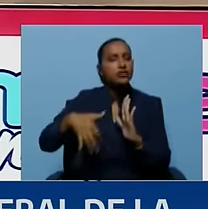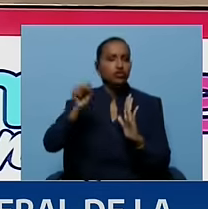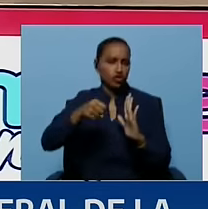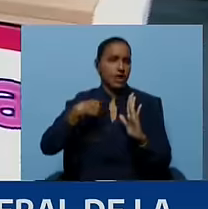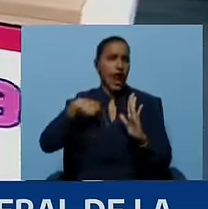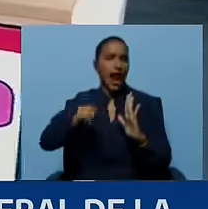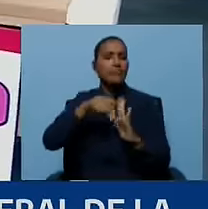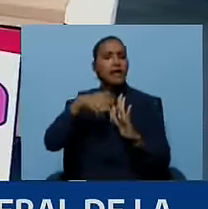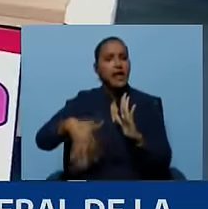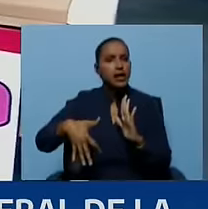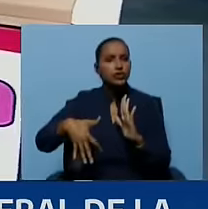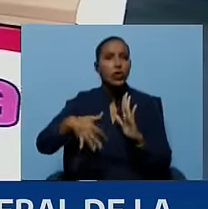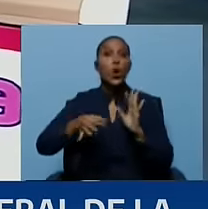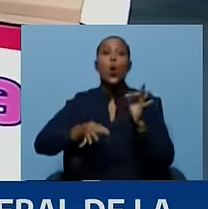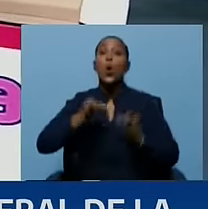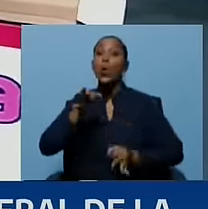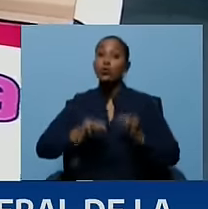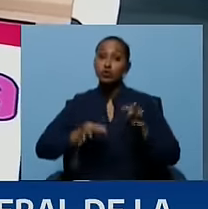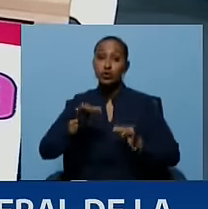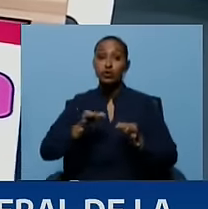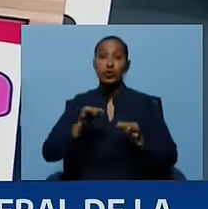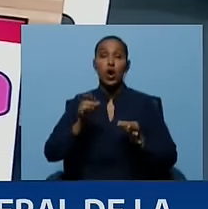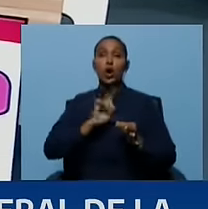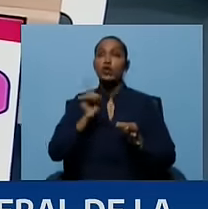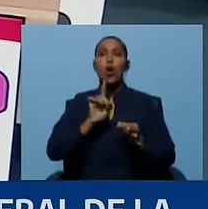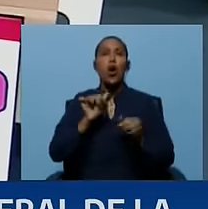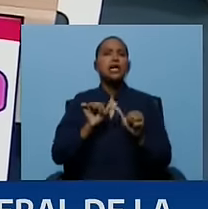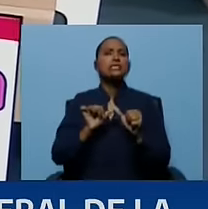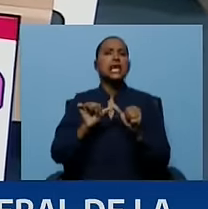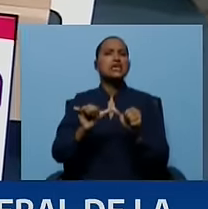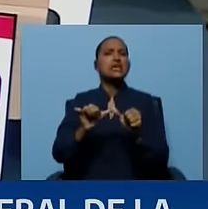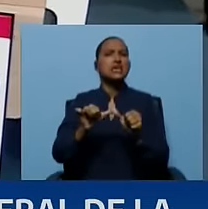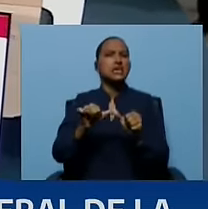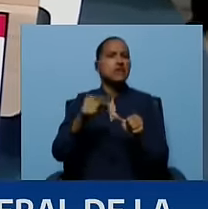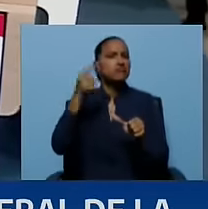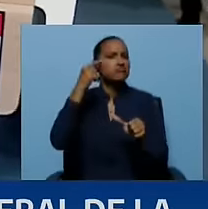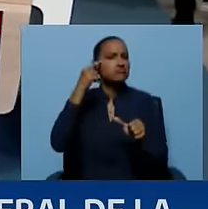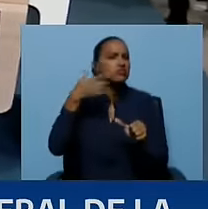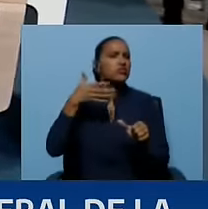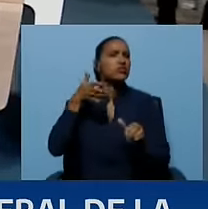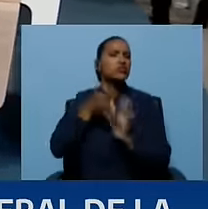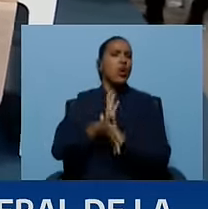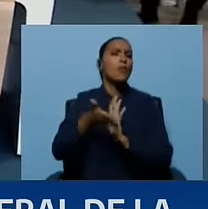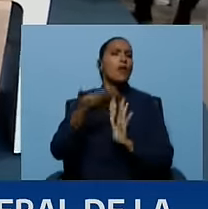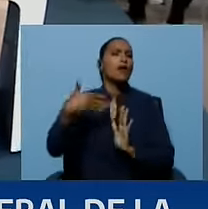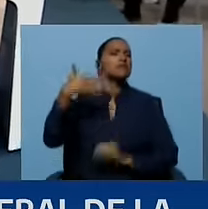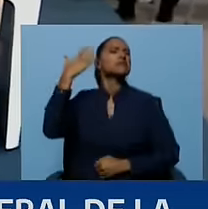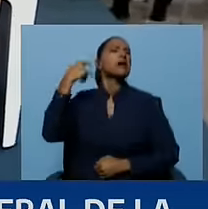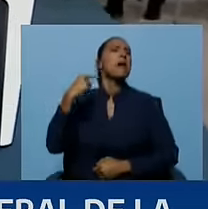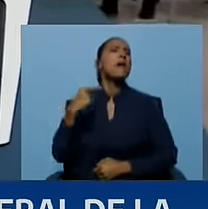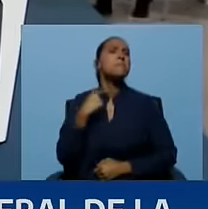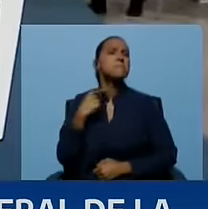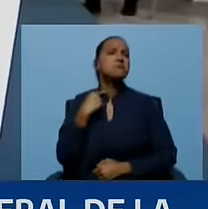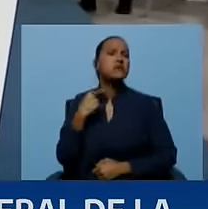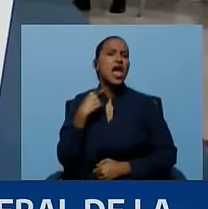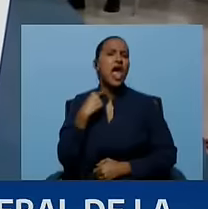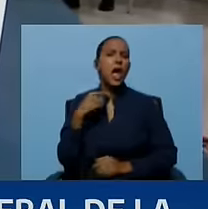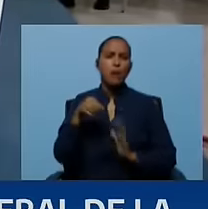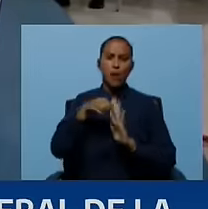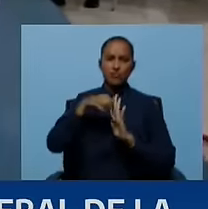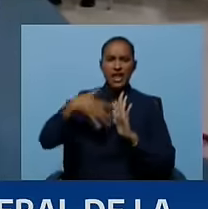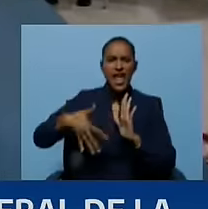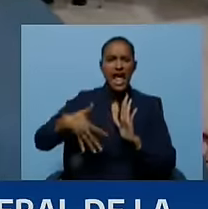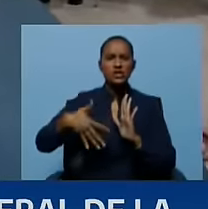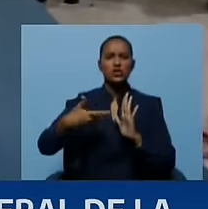No solamente se tiene que quedar en el viejo, en la vieja proclama de un Estado de derecho formal, protocolar,